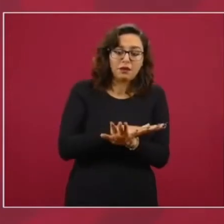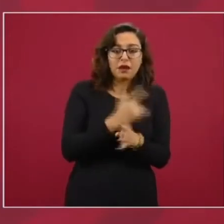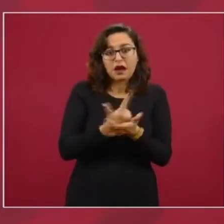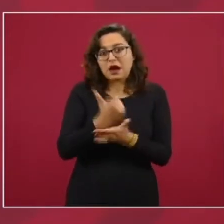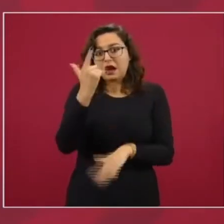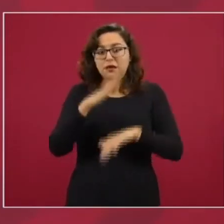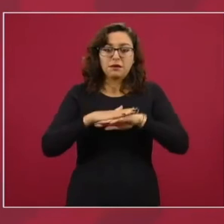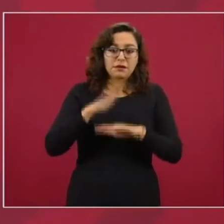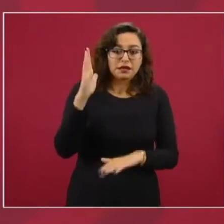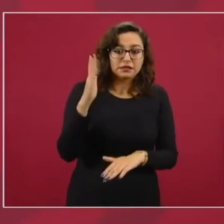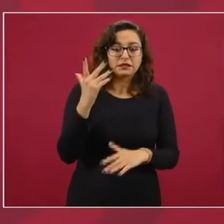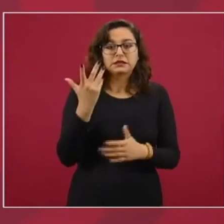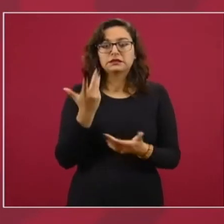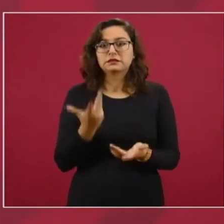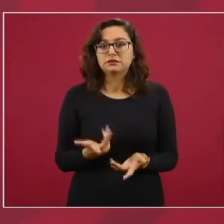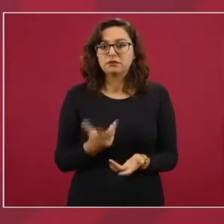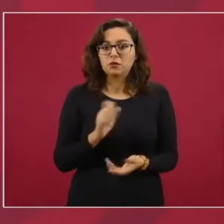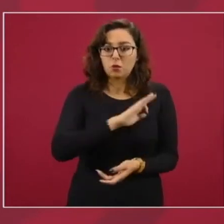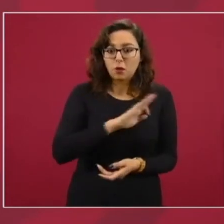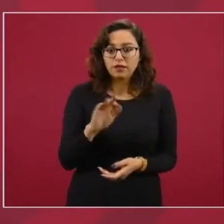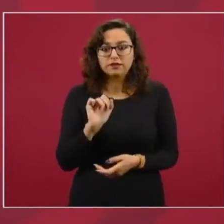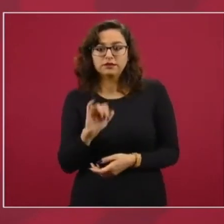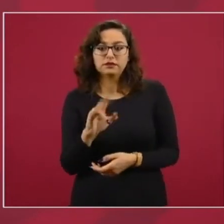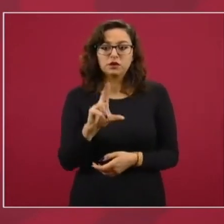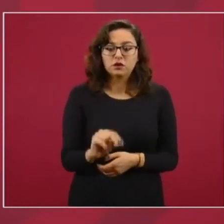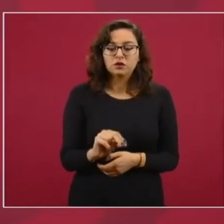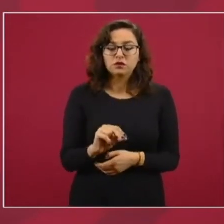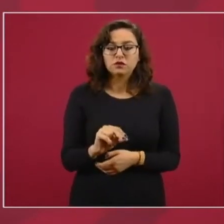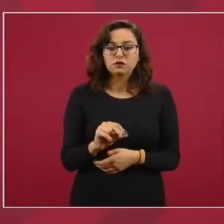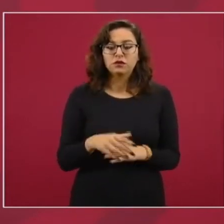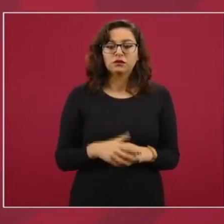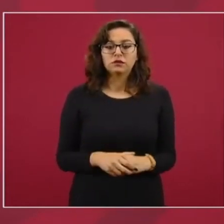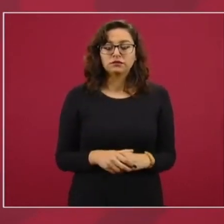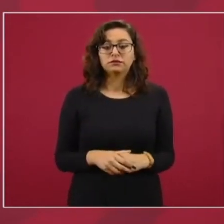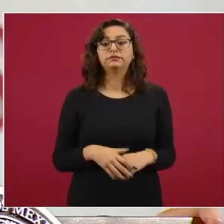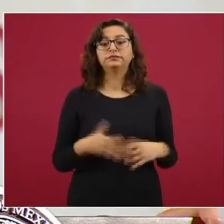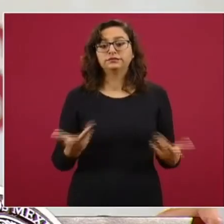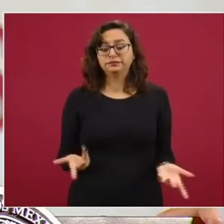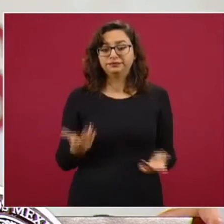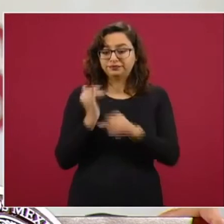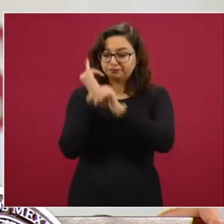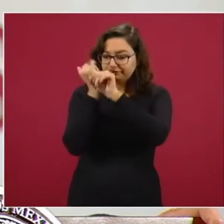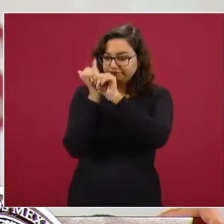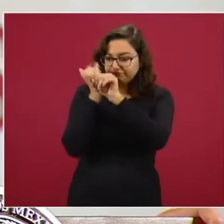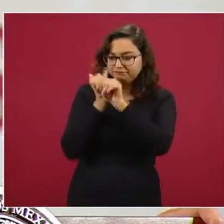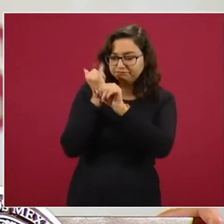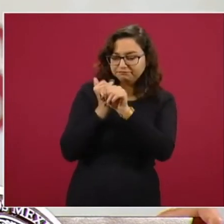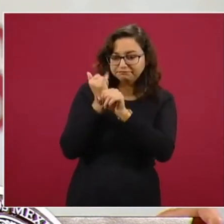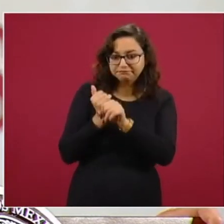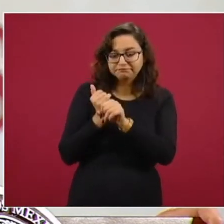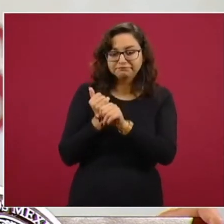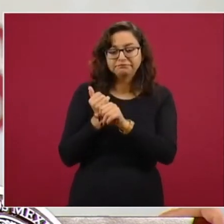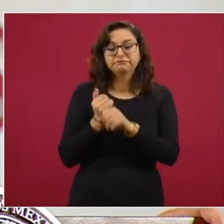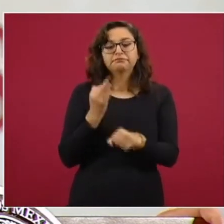de una enfermedad respiratoria? Y las ciencias de la salud tienen algunas explicaciones,